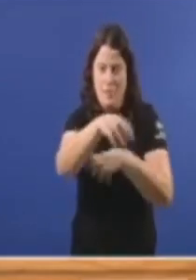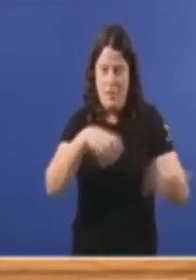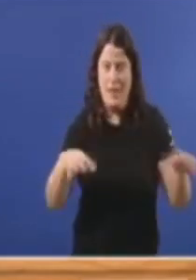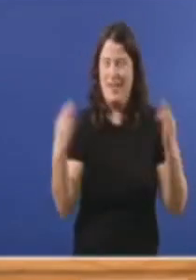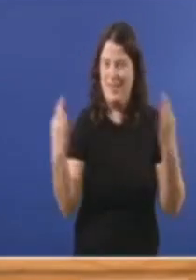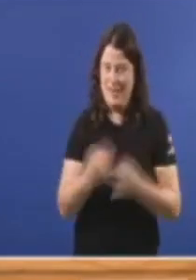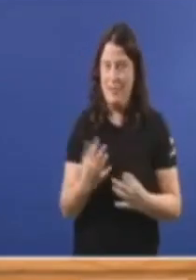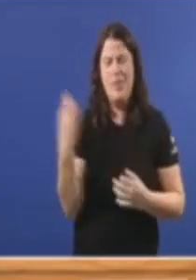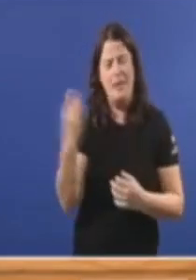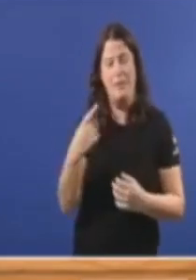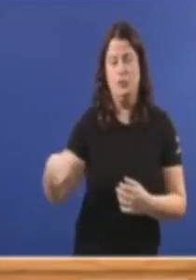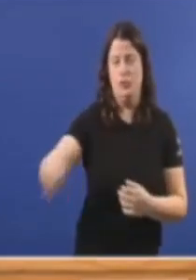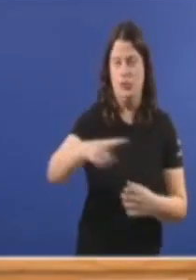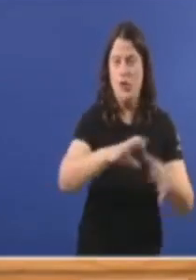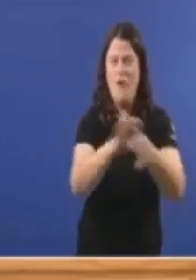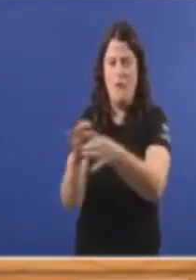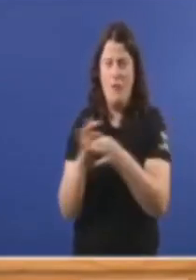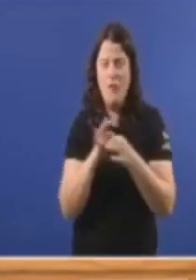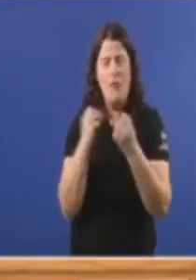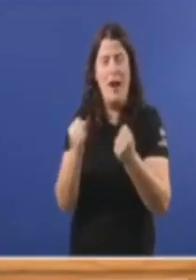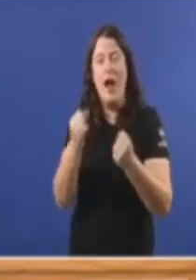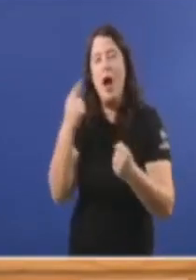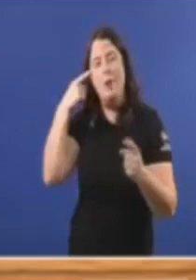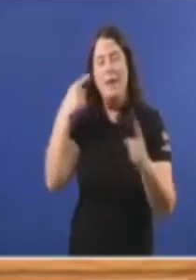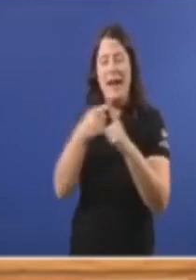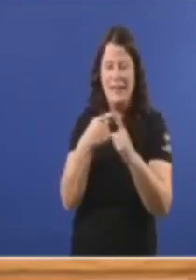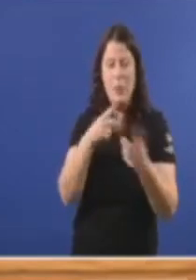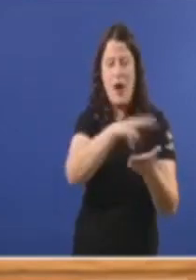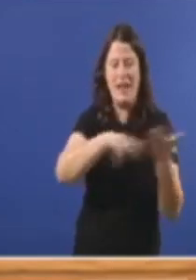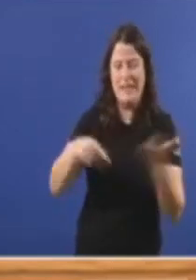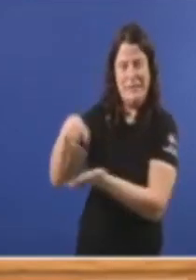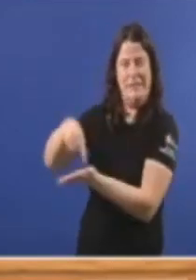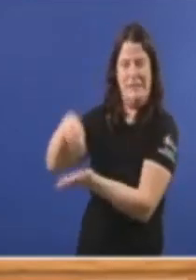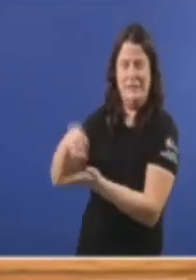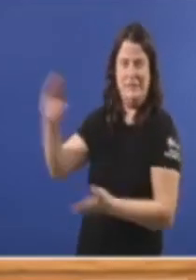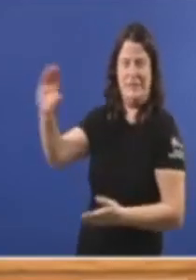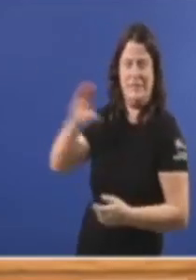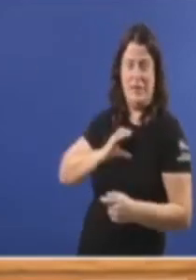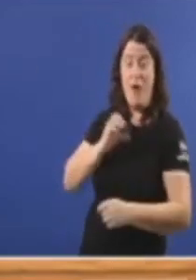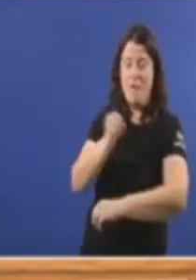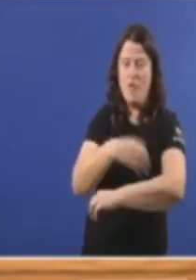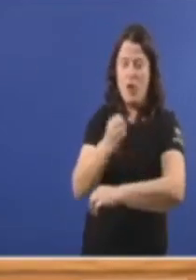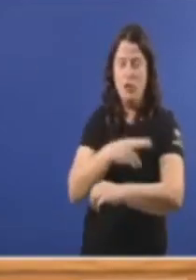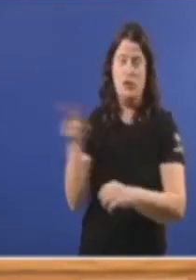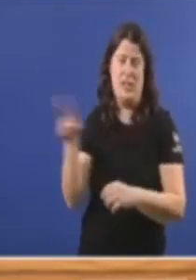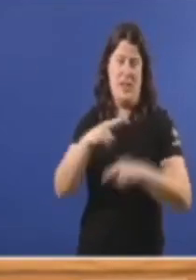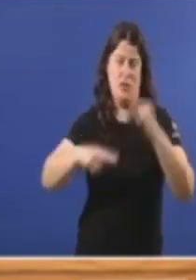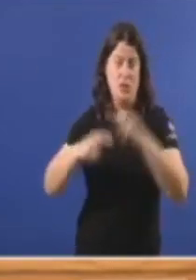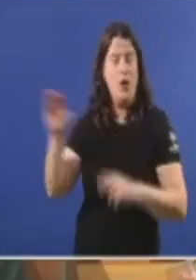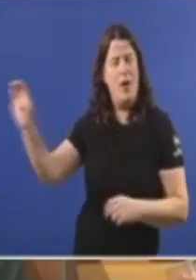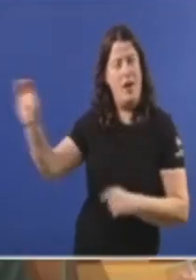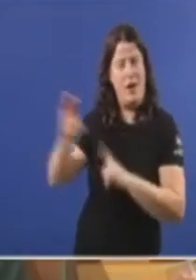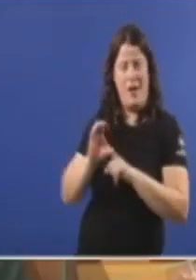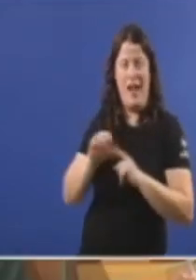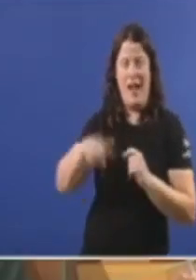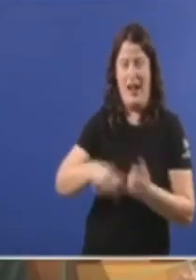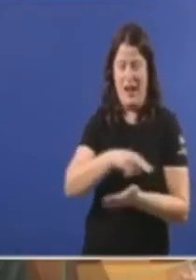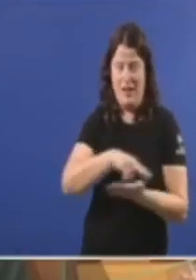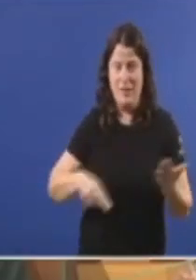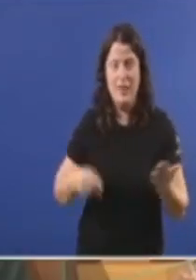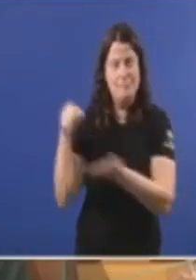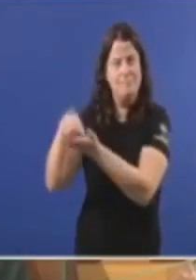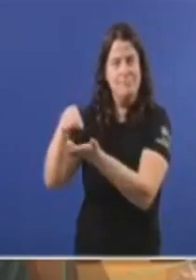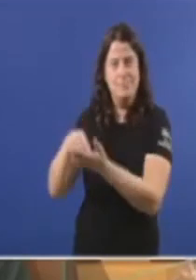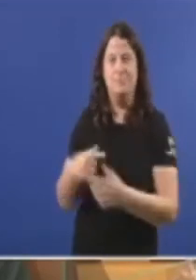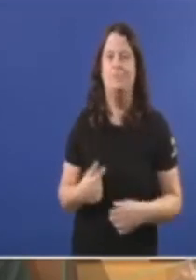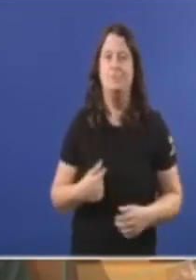sumemos forzas para que Galiza reciba a parte que nos corresponde desos fondos de reconstrucción. Sinceramente, non